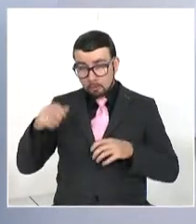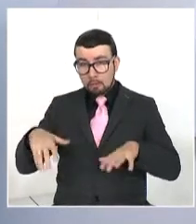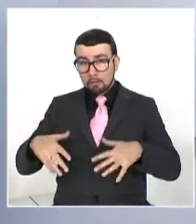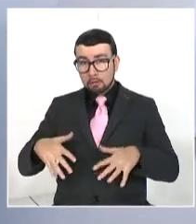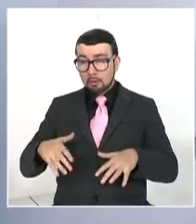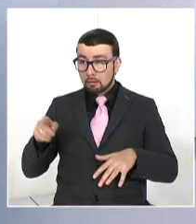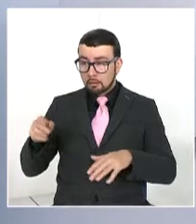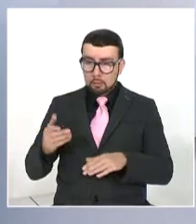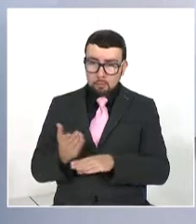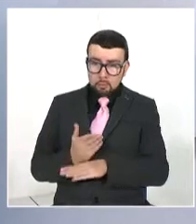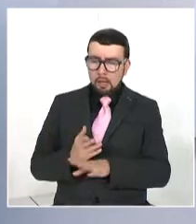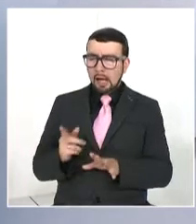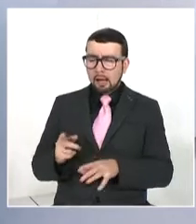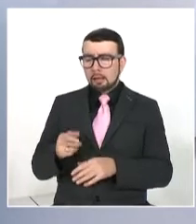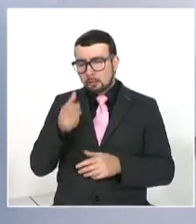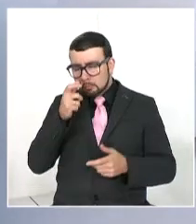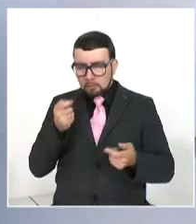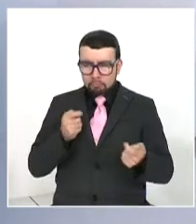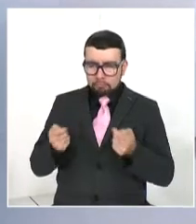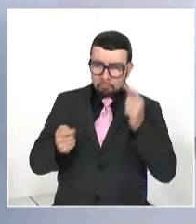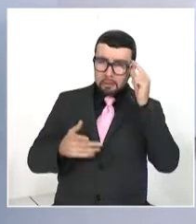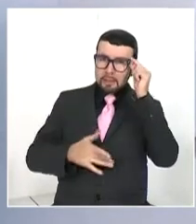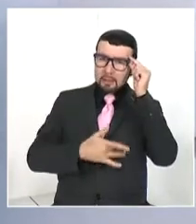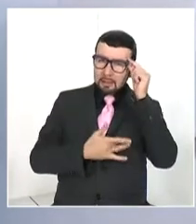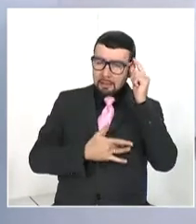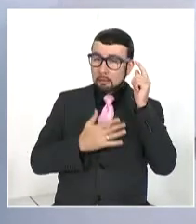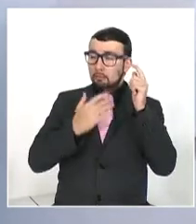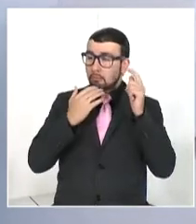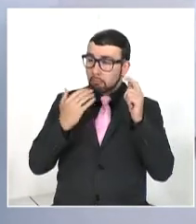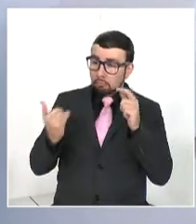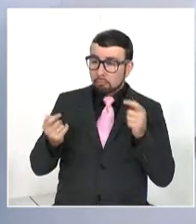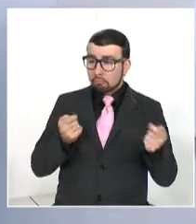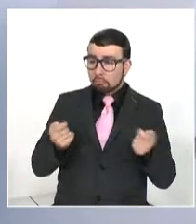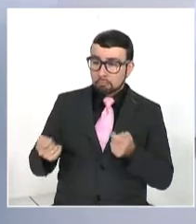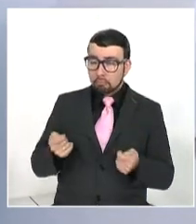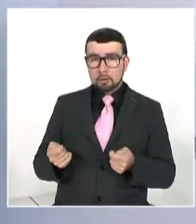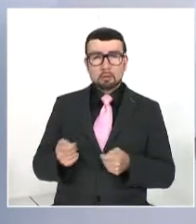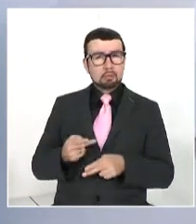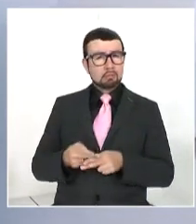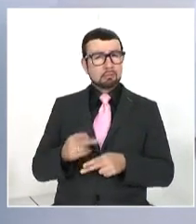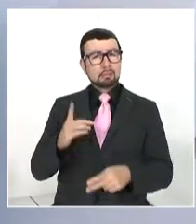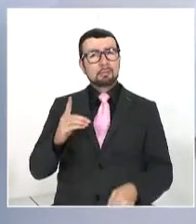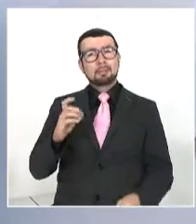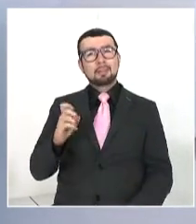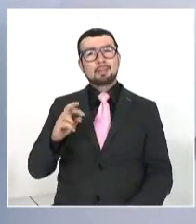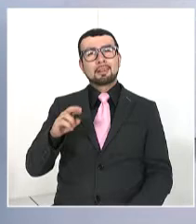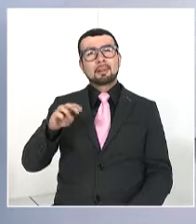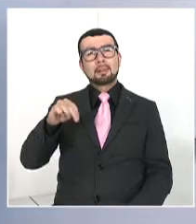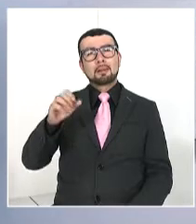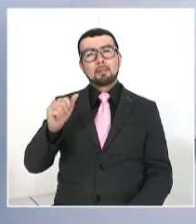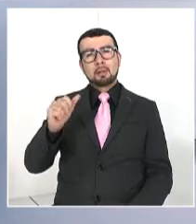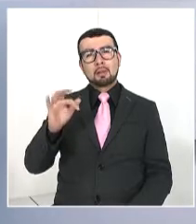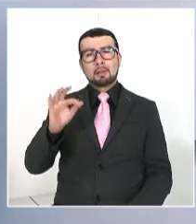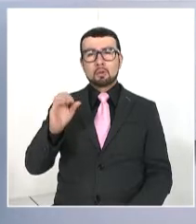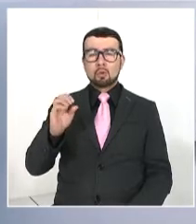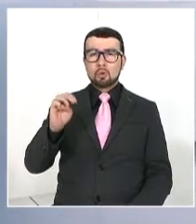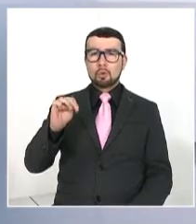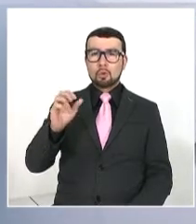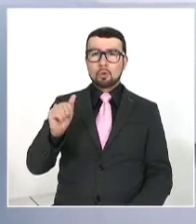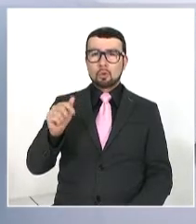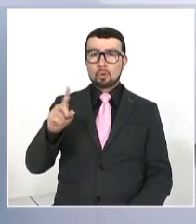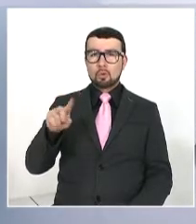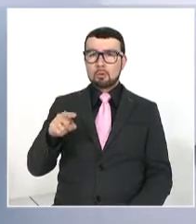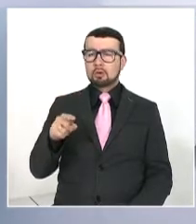la parte de sensibilidad, que es la parte de dermatomas. Las dermatomas es la parte, esto es dermatomas más cuando hay